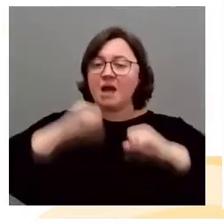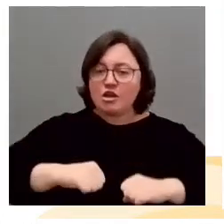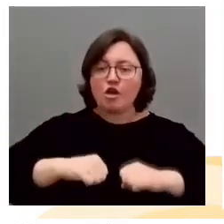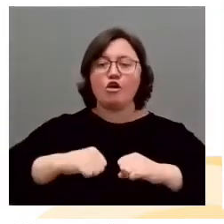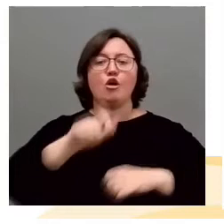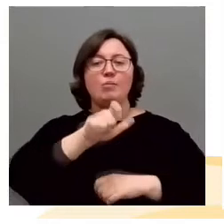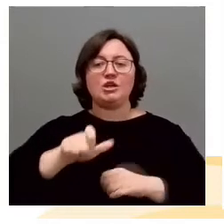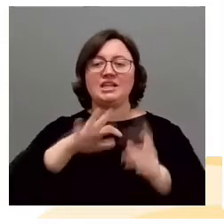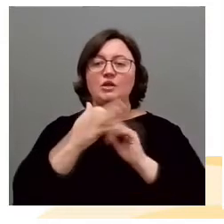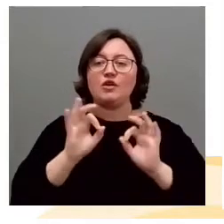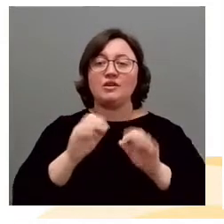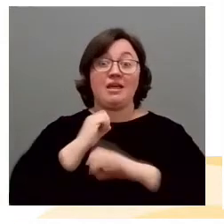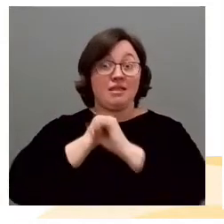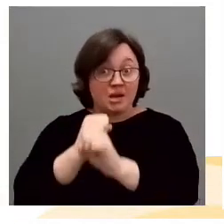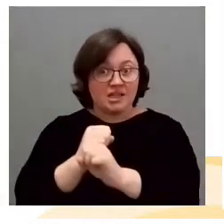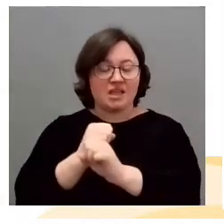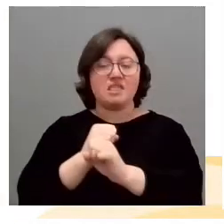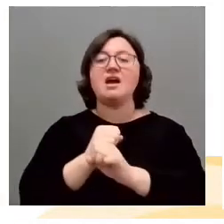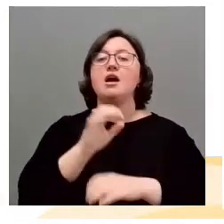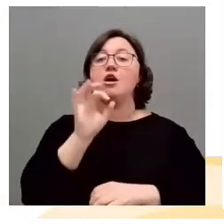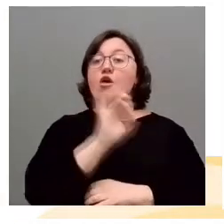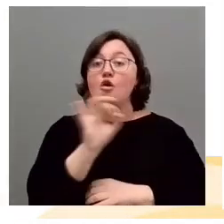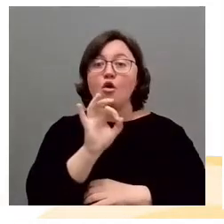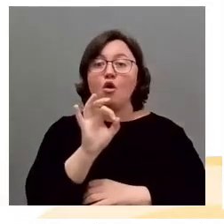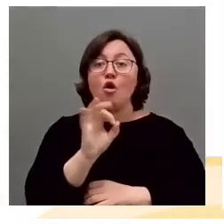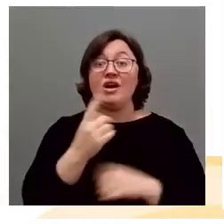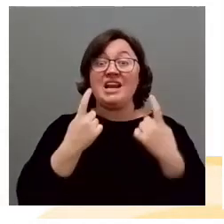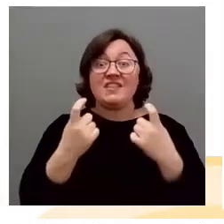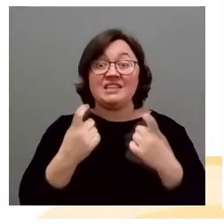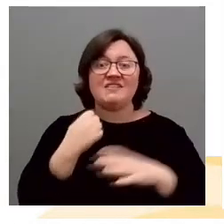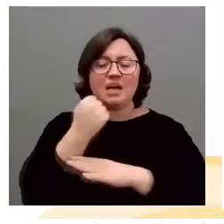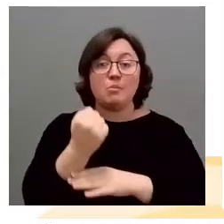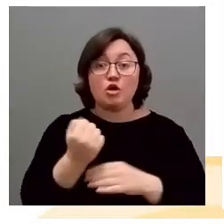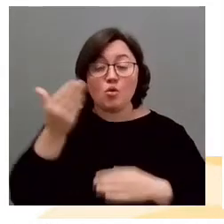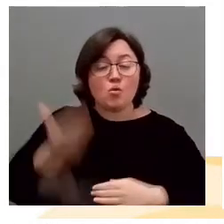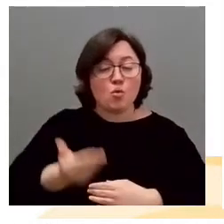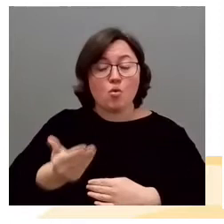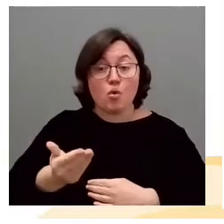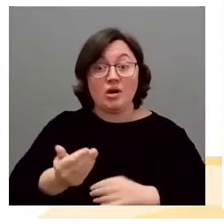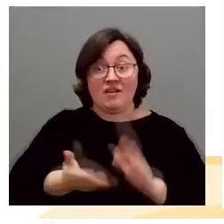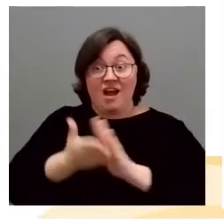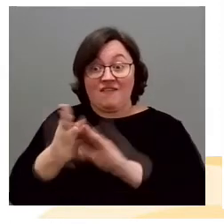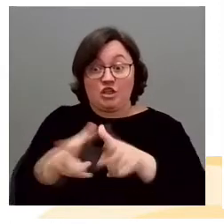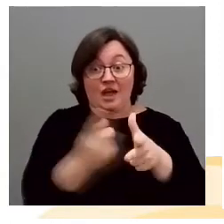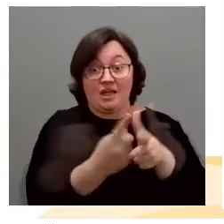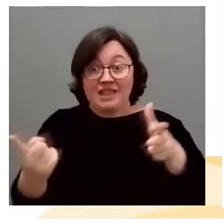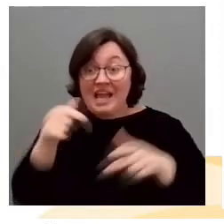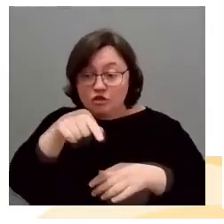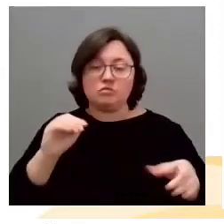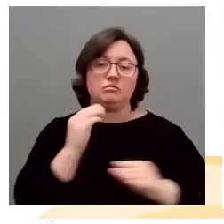las personas en situación de dependencia, a las que tienen grandes necesidades de apoyo y que están en riesgo de exclusión